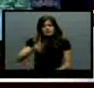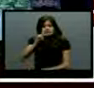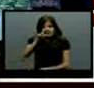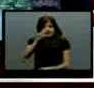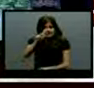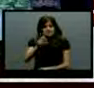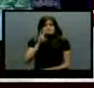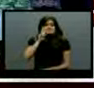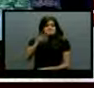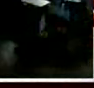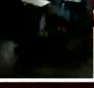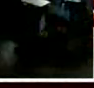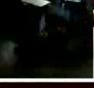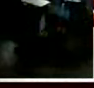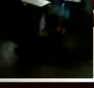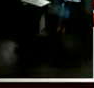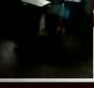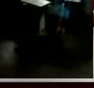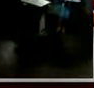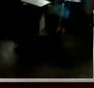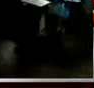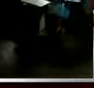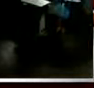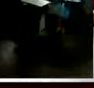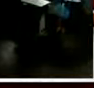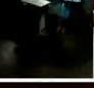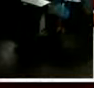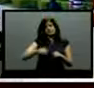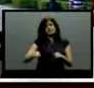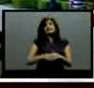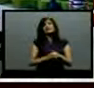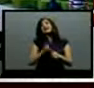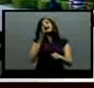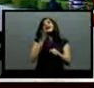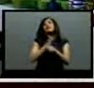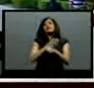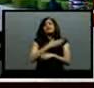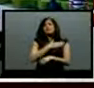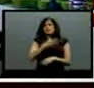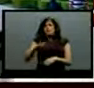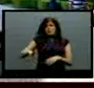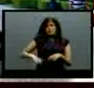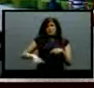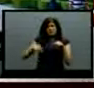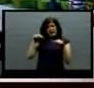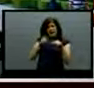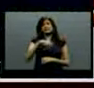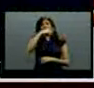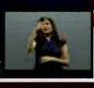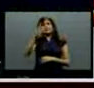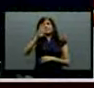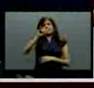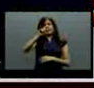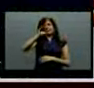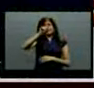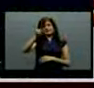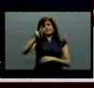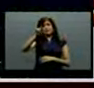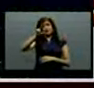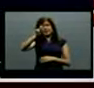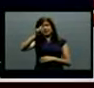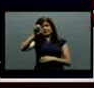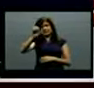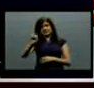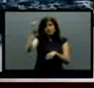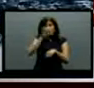tiene muchísimo apoyo en la ciudadanía. Si usted compara los partidos, a veces tienen estructuras muy pequeñas, Acción Nacional,